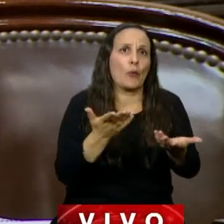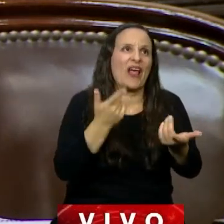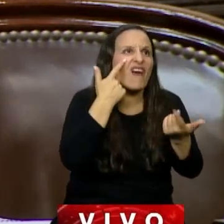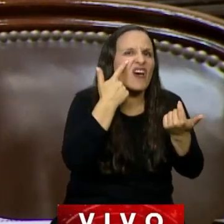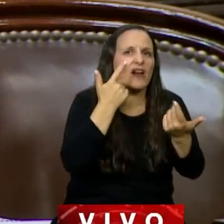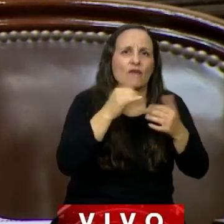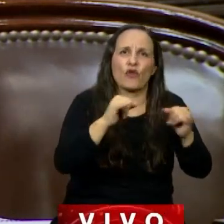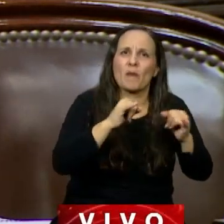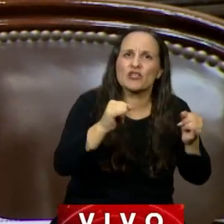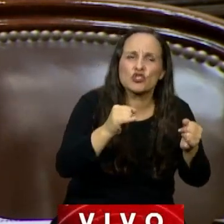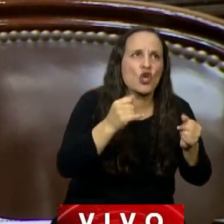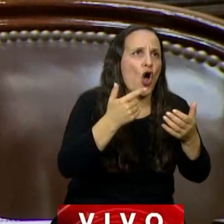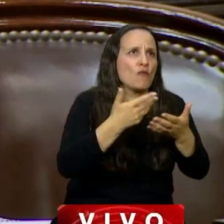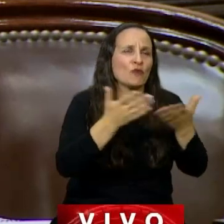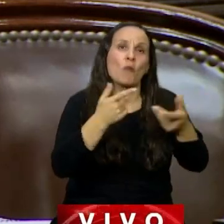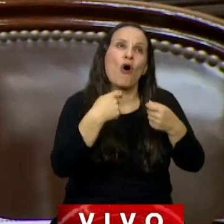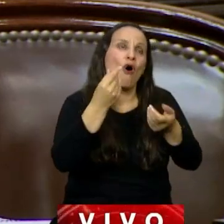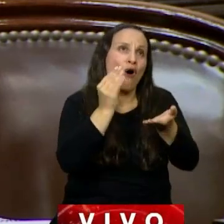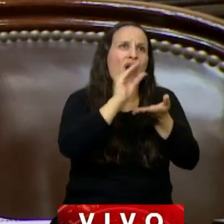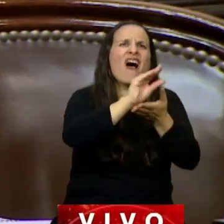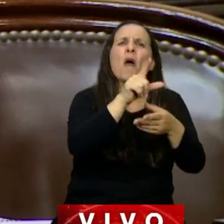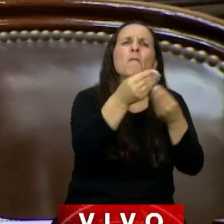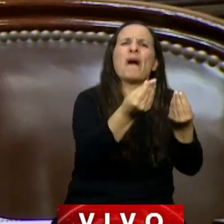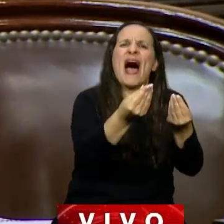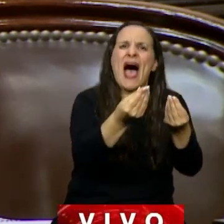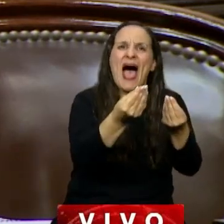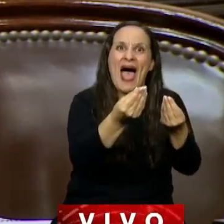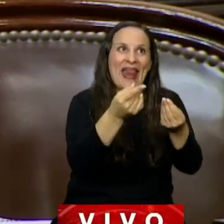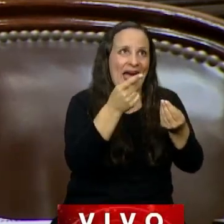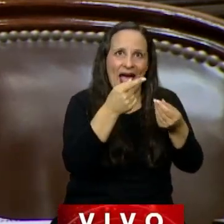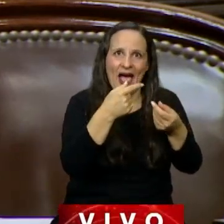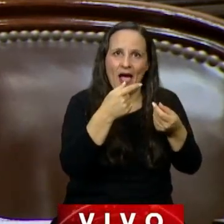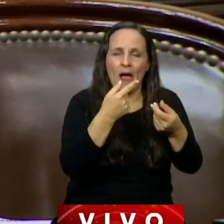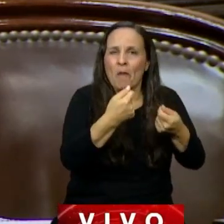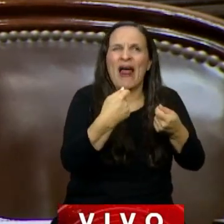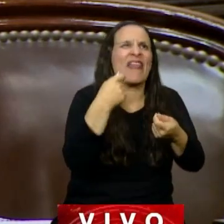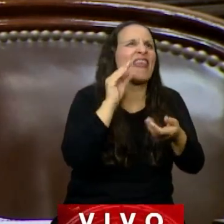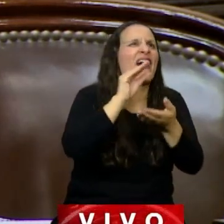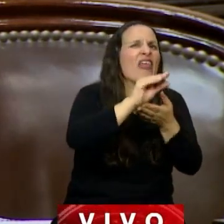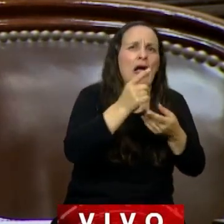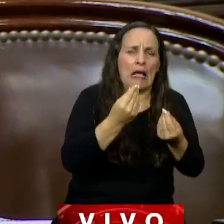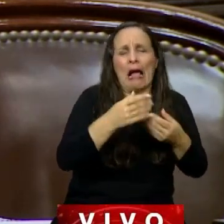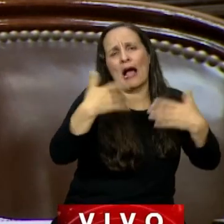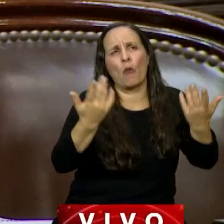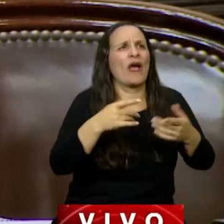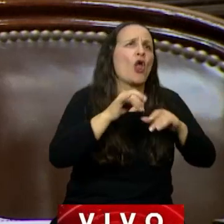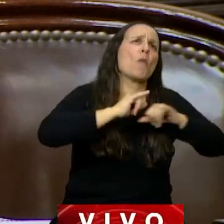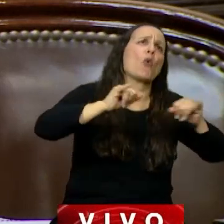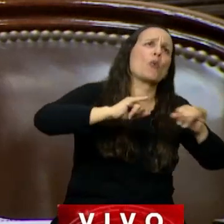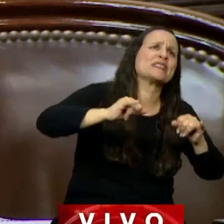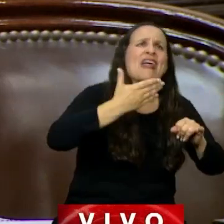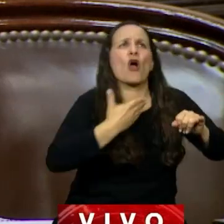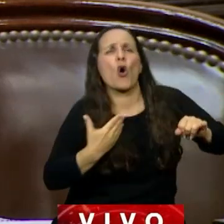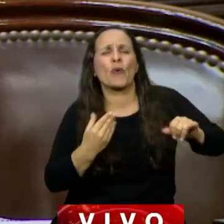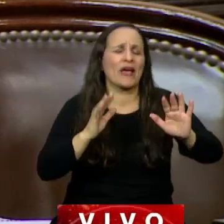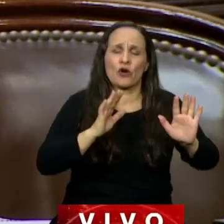información pública, de transparencia, del uso no discrecional de los dineros destinados a publicidad del gobierno, que